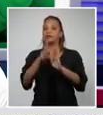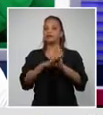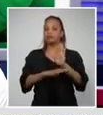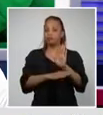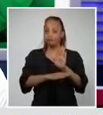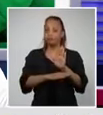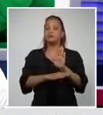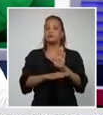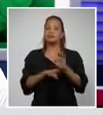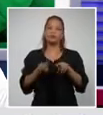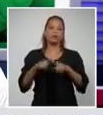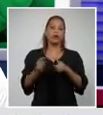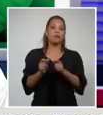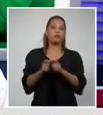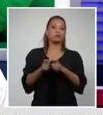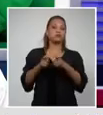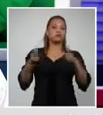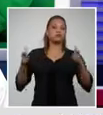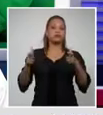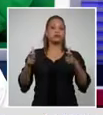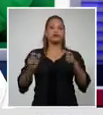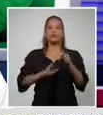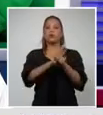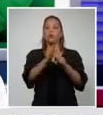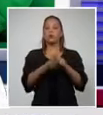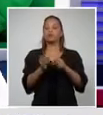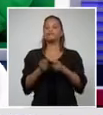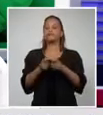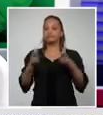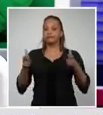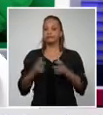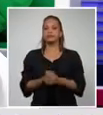han confirmado. Este paciente,